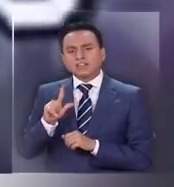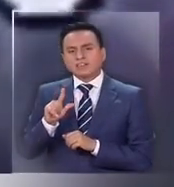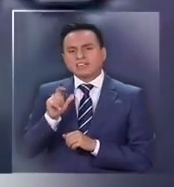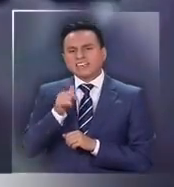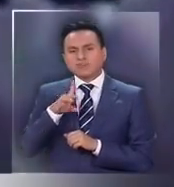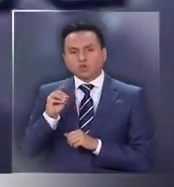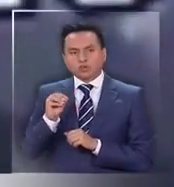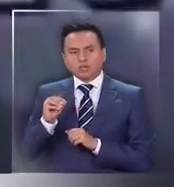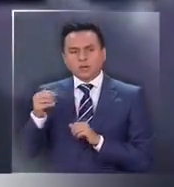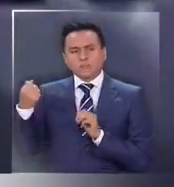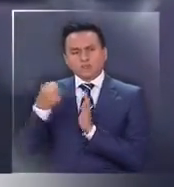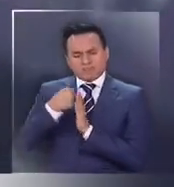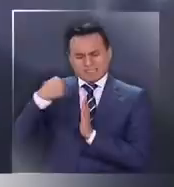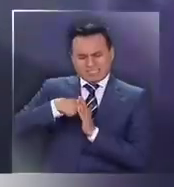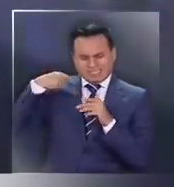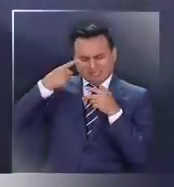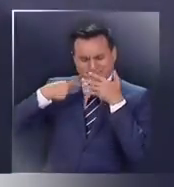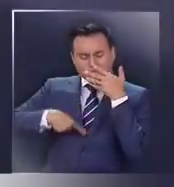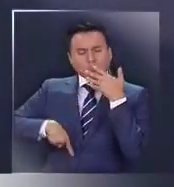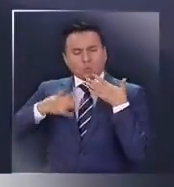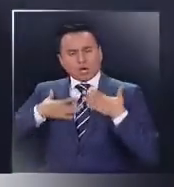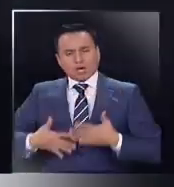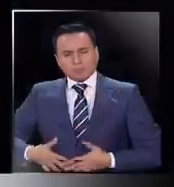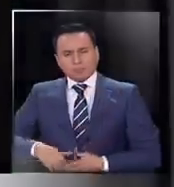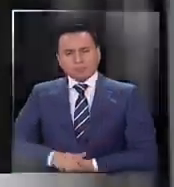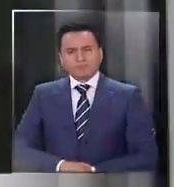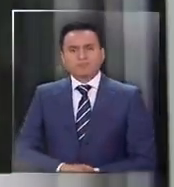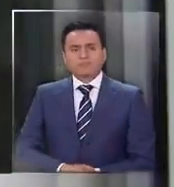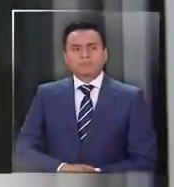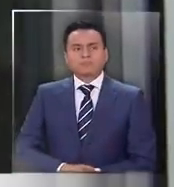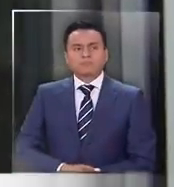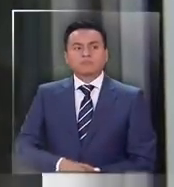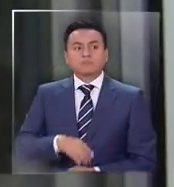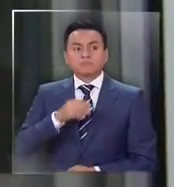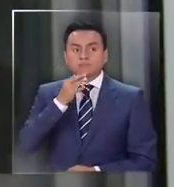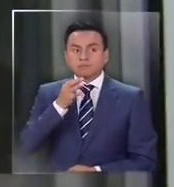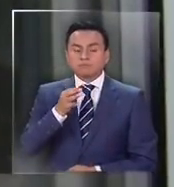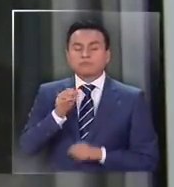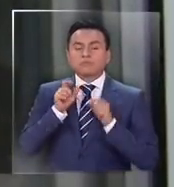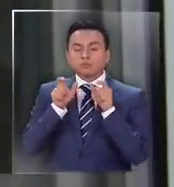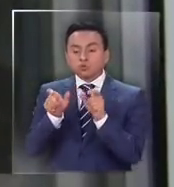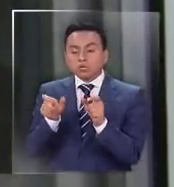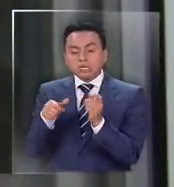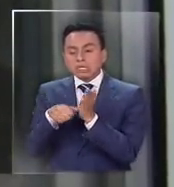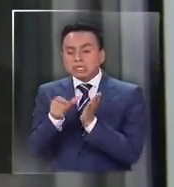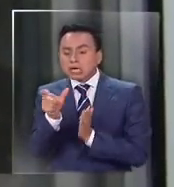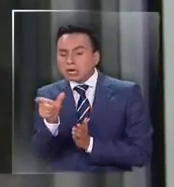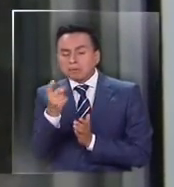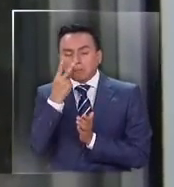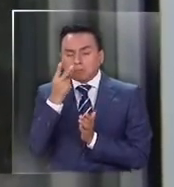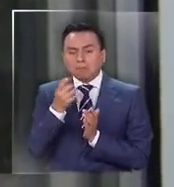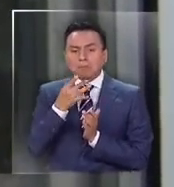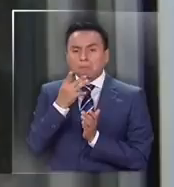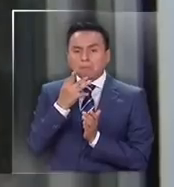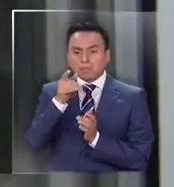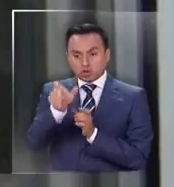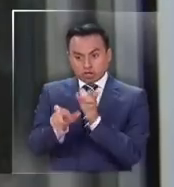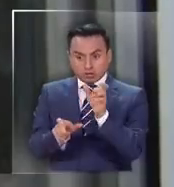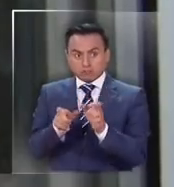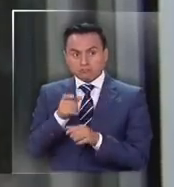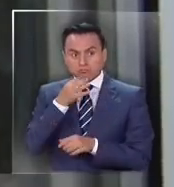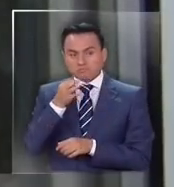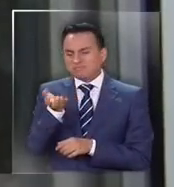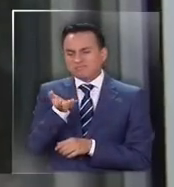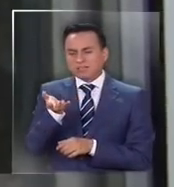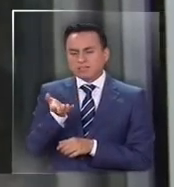propinándoles golpes de puño y pie por distintas partes del cuerpo. Un simple, digo, control de identidad a estas personas,